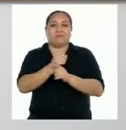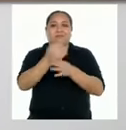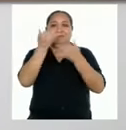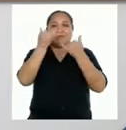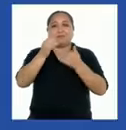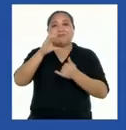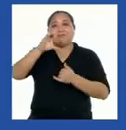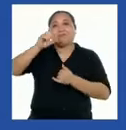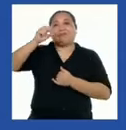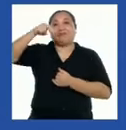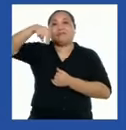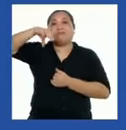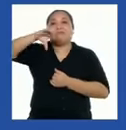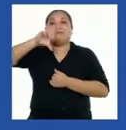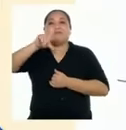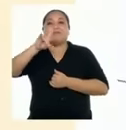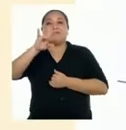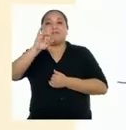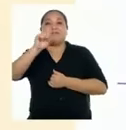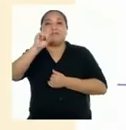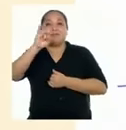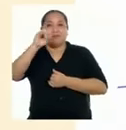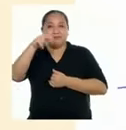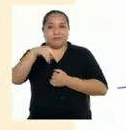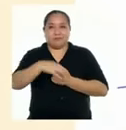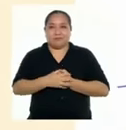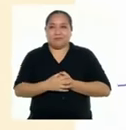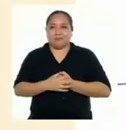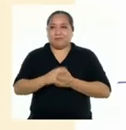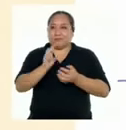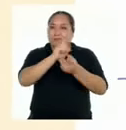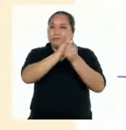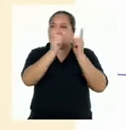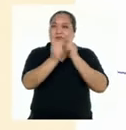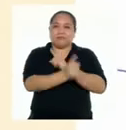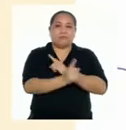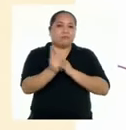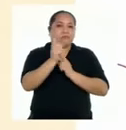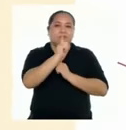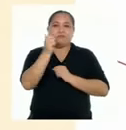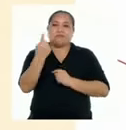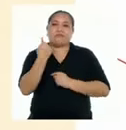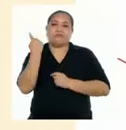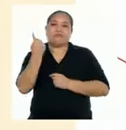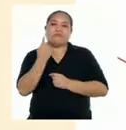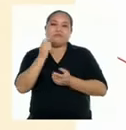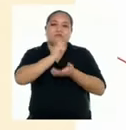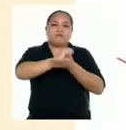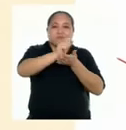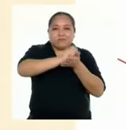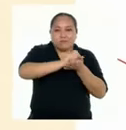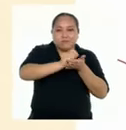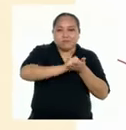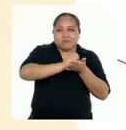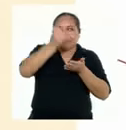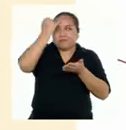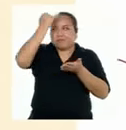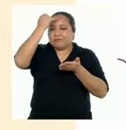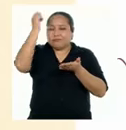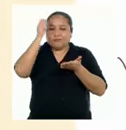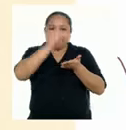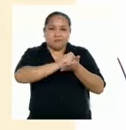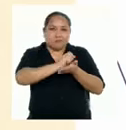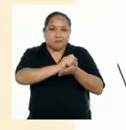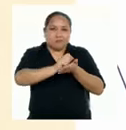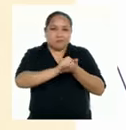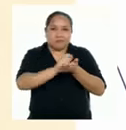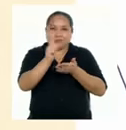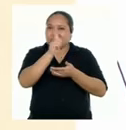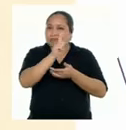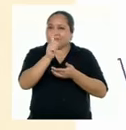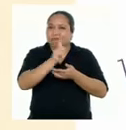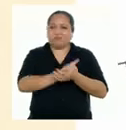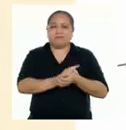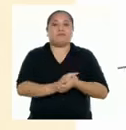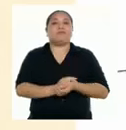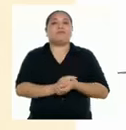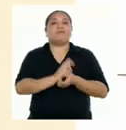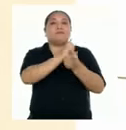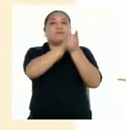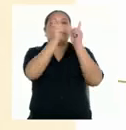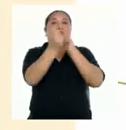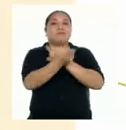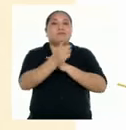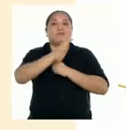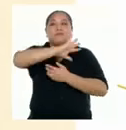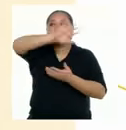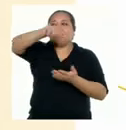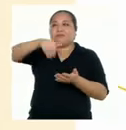conclusión, Yanira. Los cambios no se dan solo con escribir nuestras ideas en un papel. Los cambios los hacemos todos. Se deben